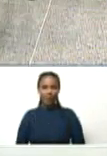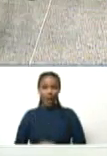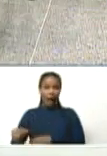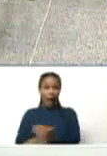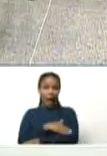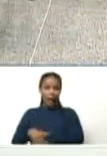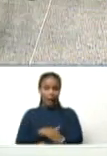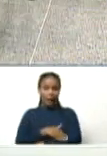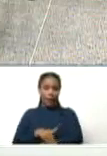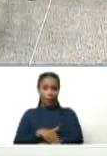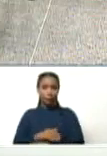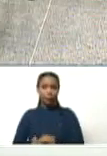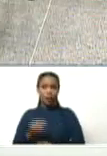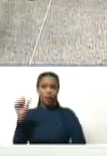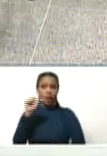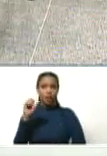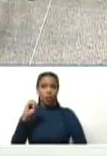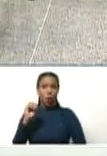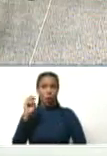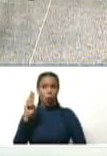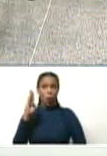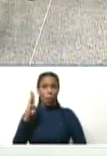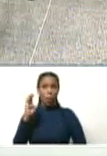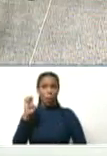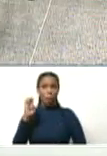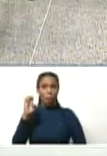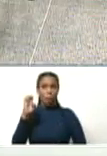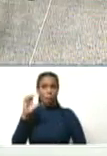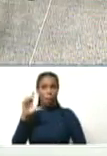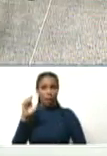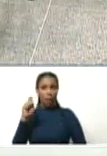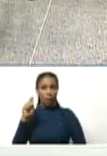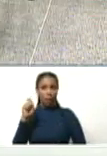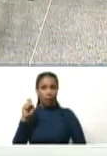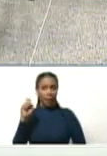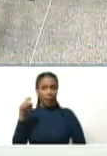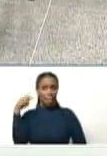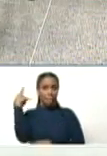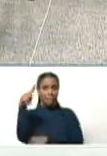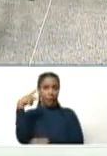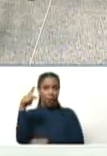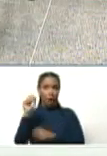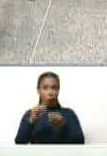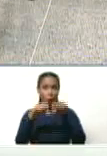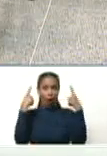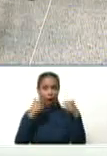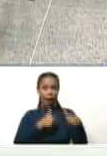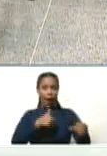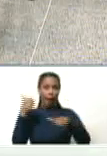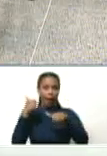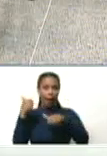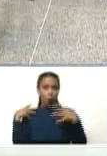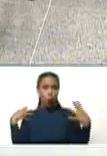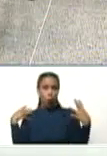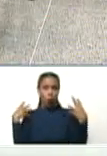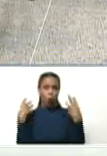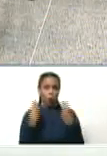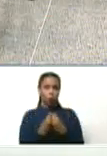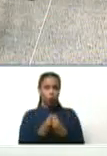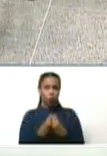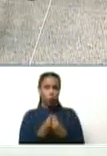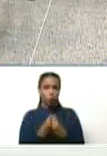Sublet, sector Guanape 1. Parroquia La Guaira. Allá se encuentra acompañado,